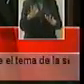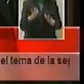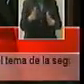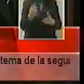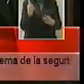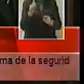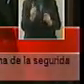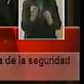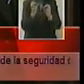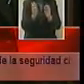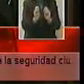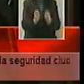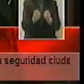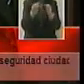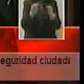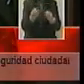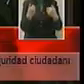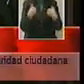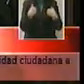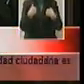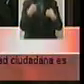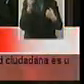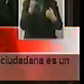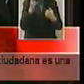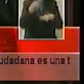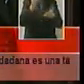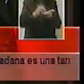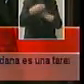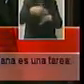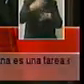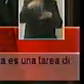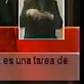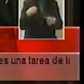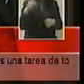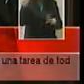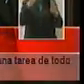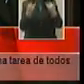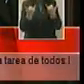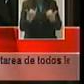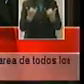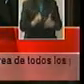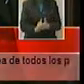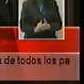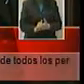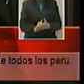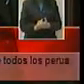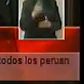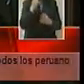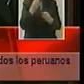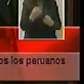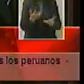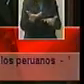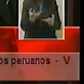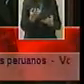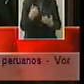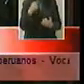llamada a justamente a tener maestros más profesionales, que es lo que nos preocupa en este momento. Y la verdad que eso es